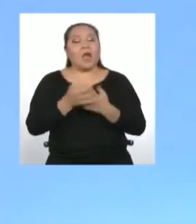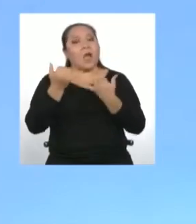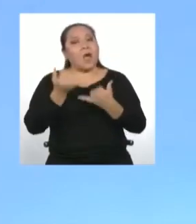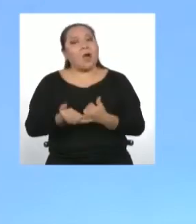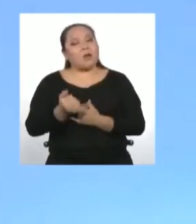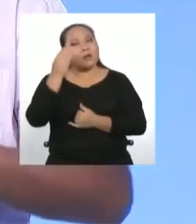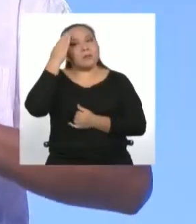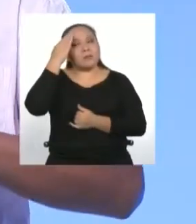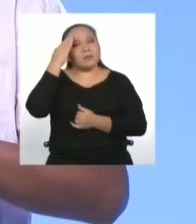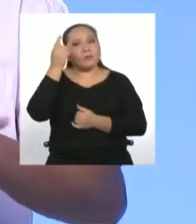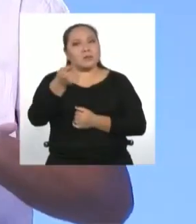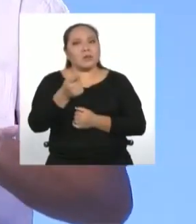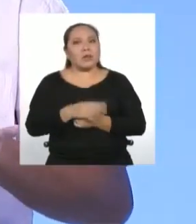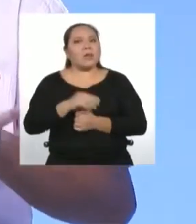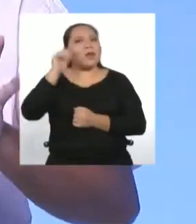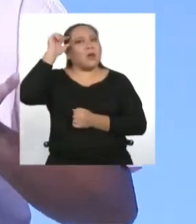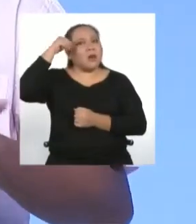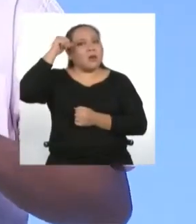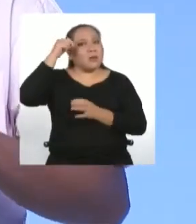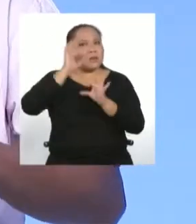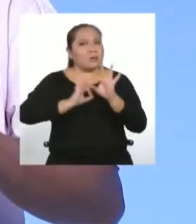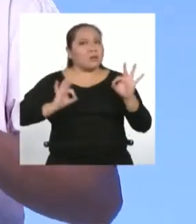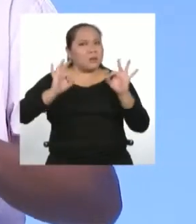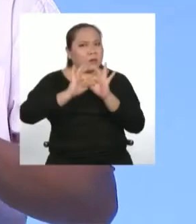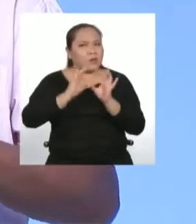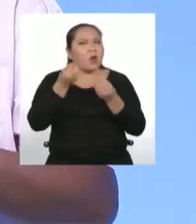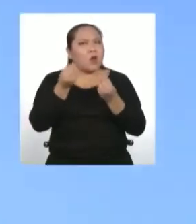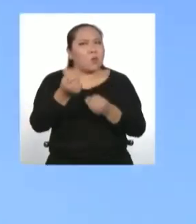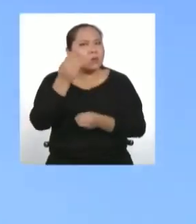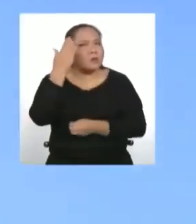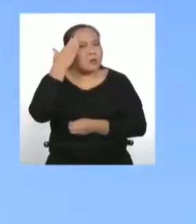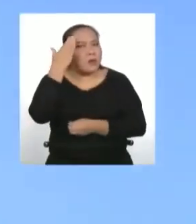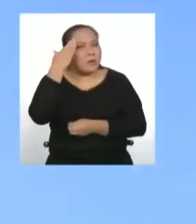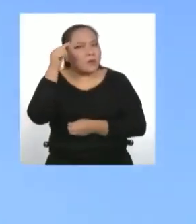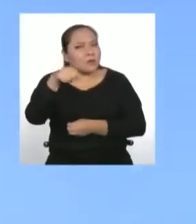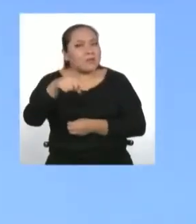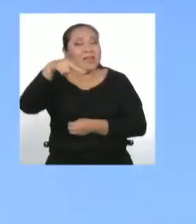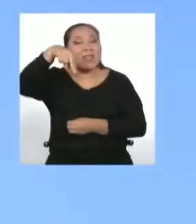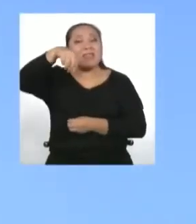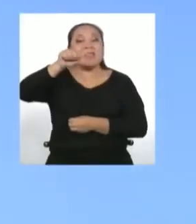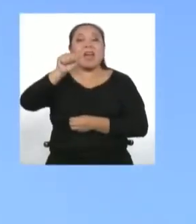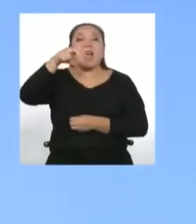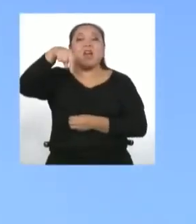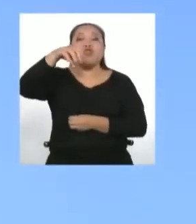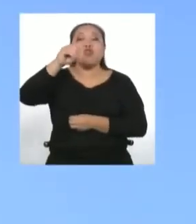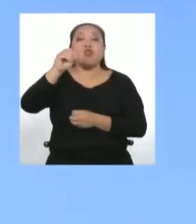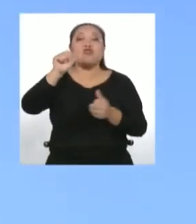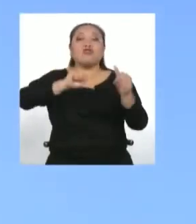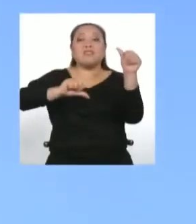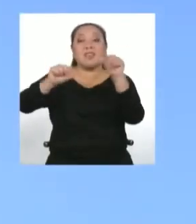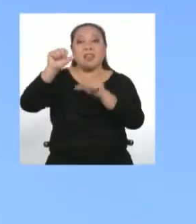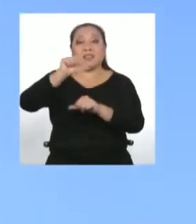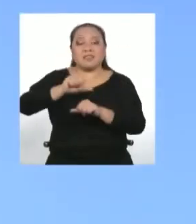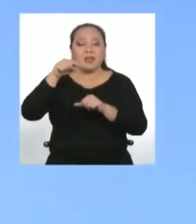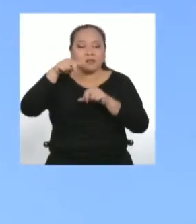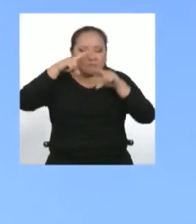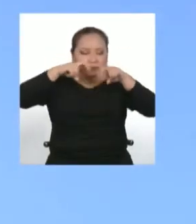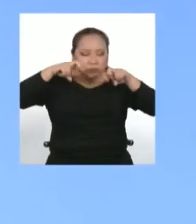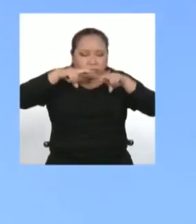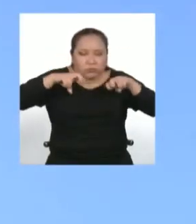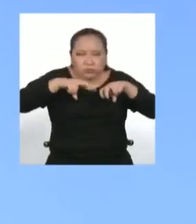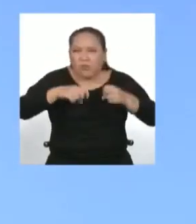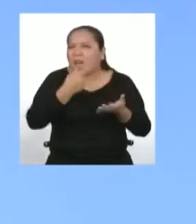momento de recordar que todo esto lo sabemos gracias a la nanociencia. Esta es la ciencia que estudia los fenómenos que ocurren a